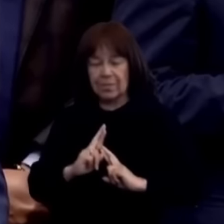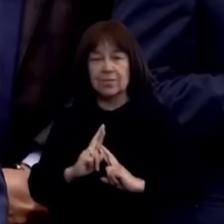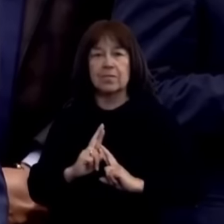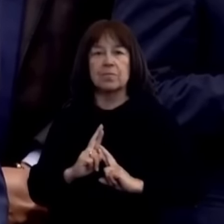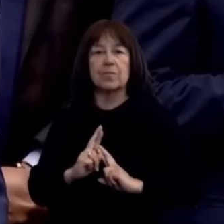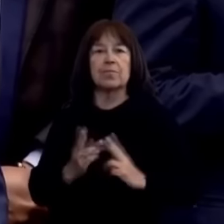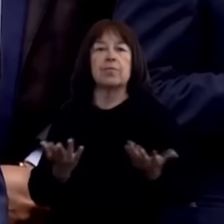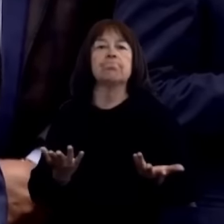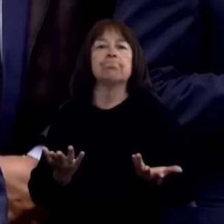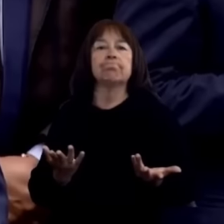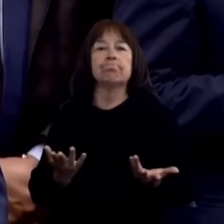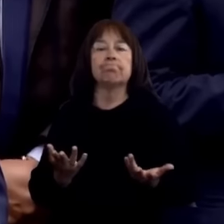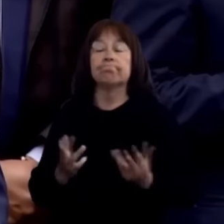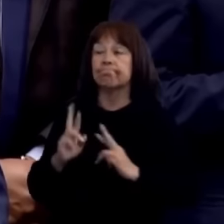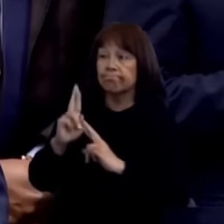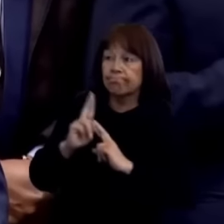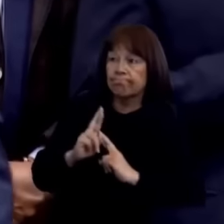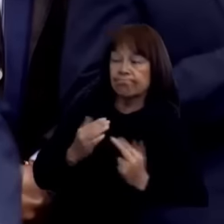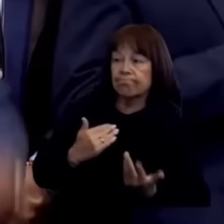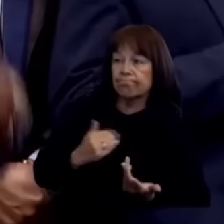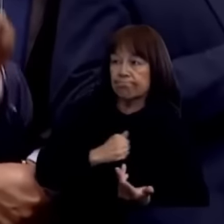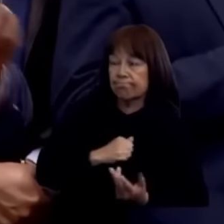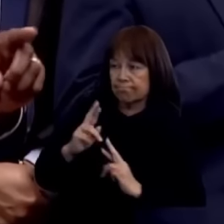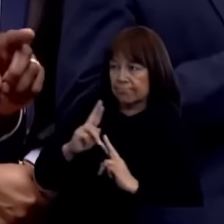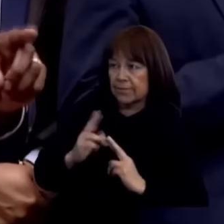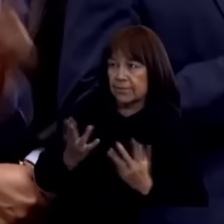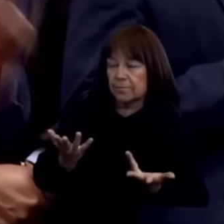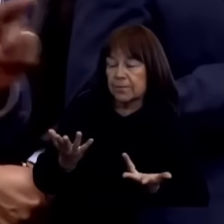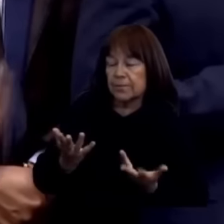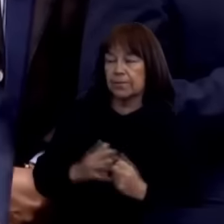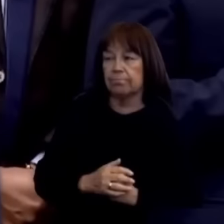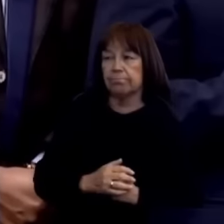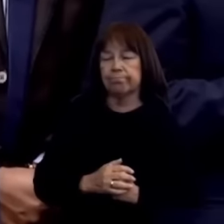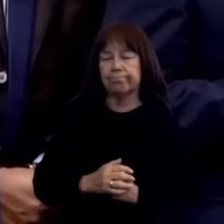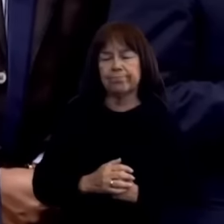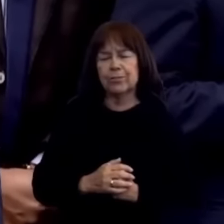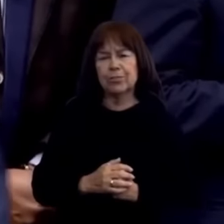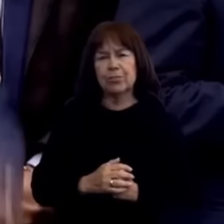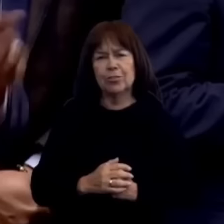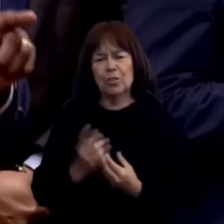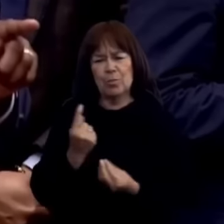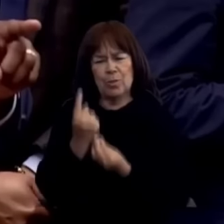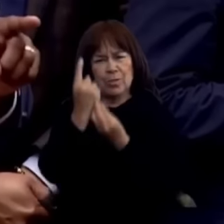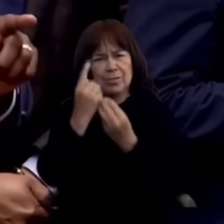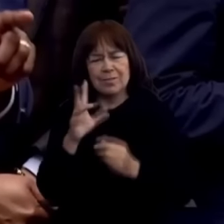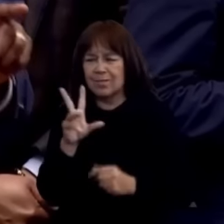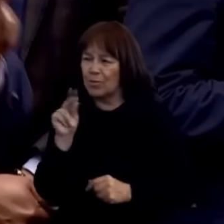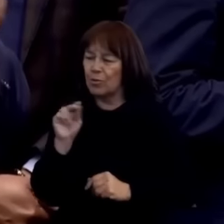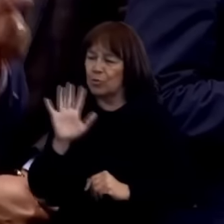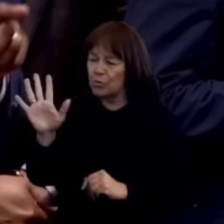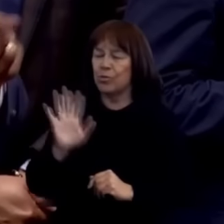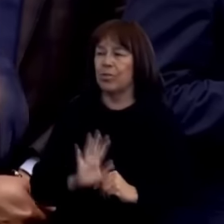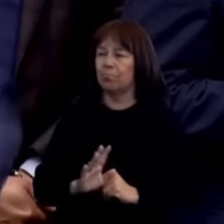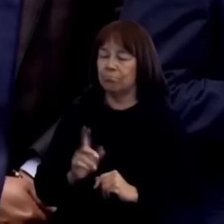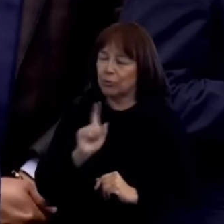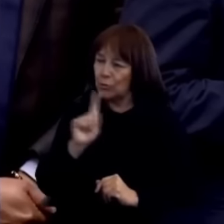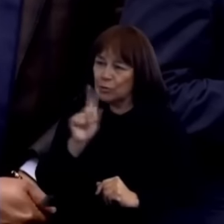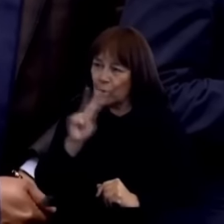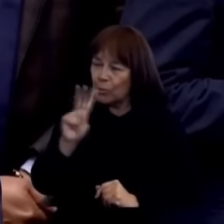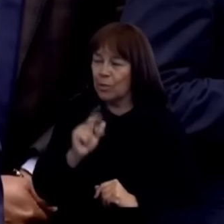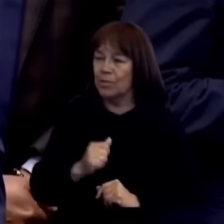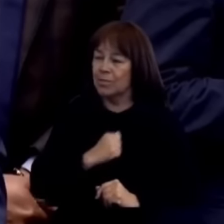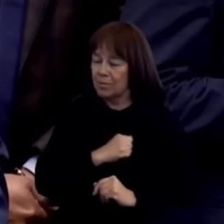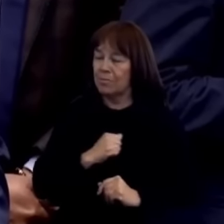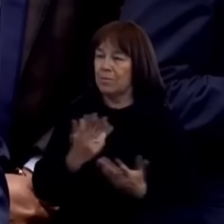Alfred me respeta. Alfred me respeta. Lo respete, no politice esto. No lo politice usted. No lo politice, bueno. Esto.